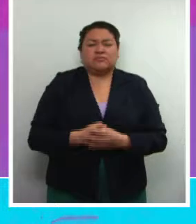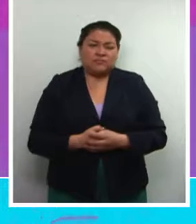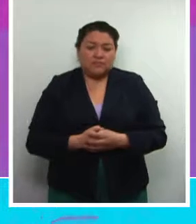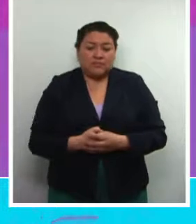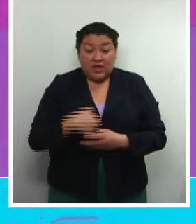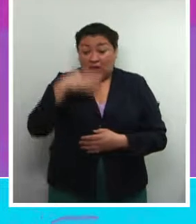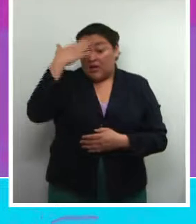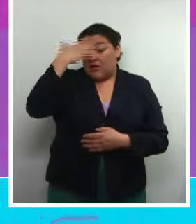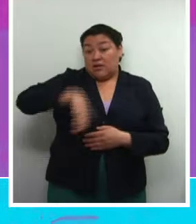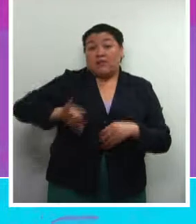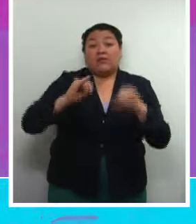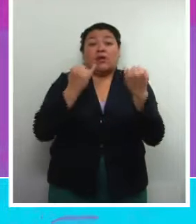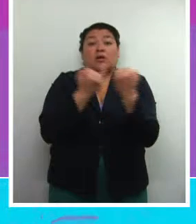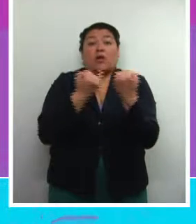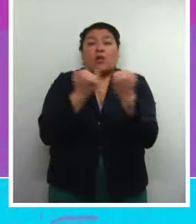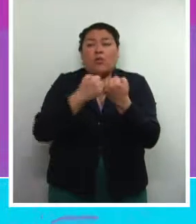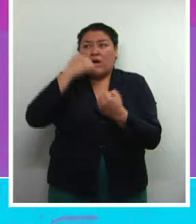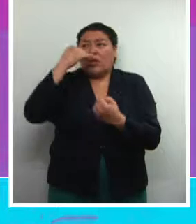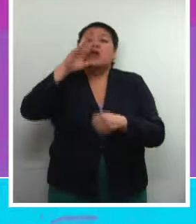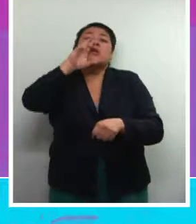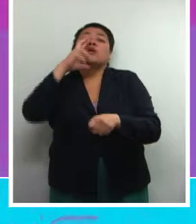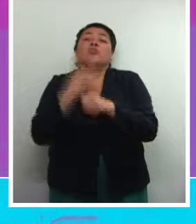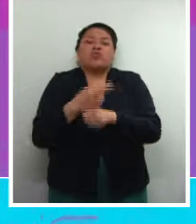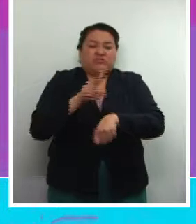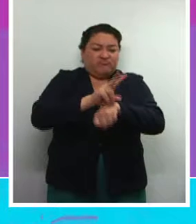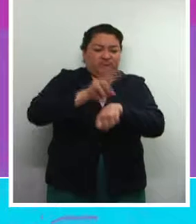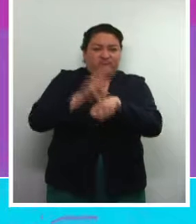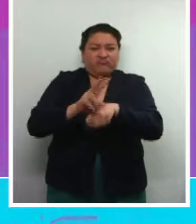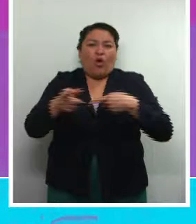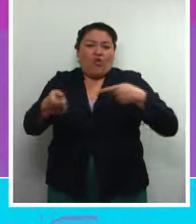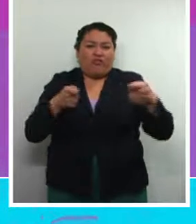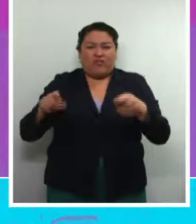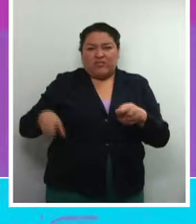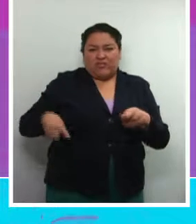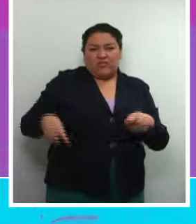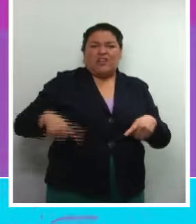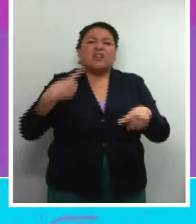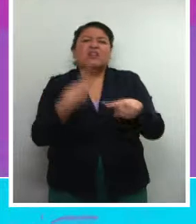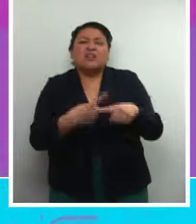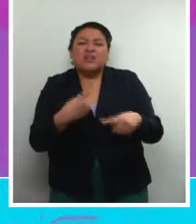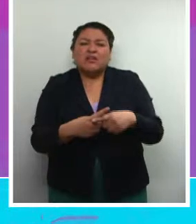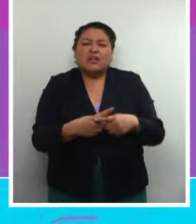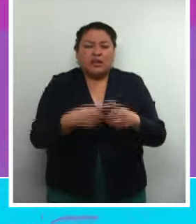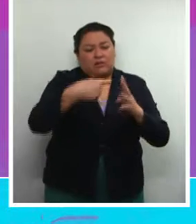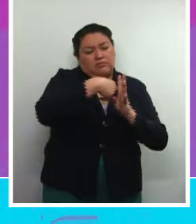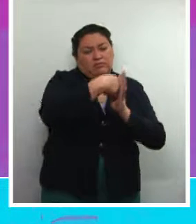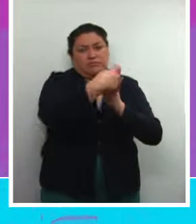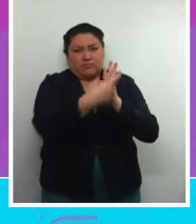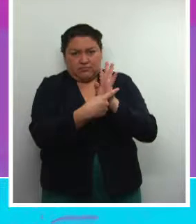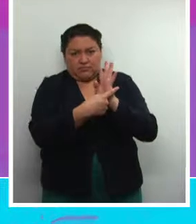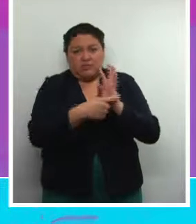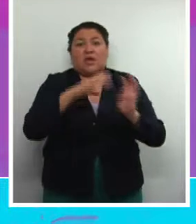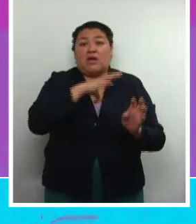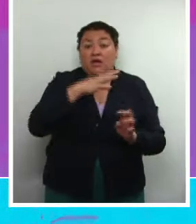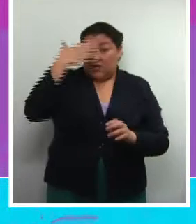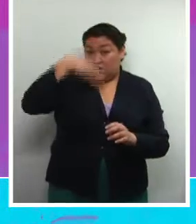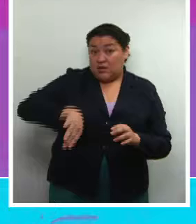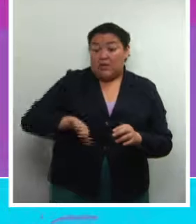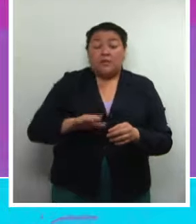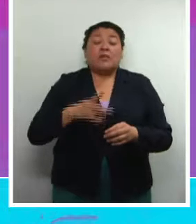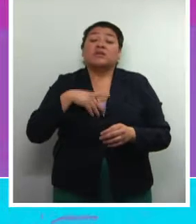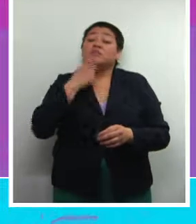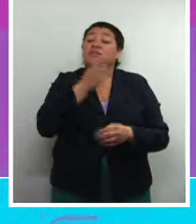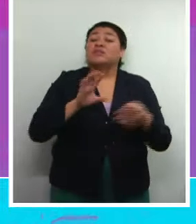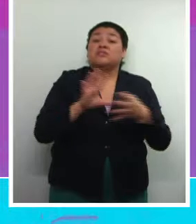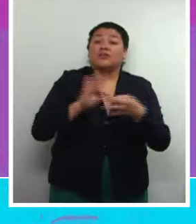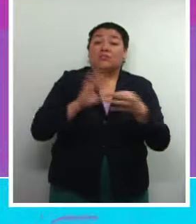distribución del poder. Este título atiende específicamente la necesidad de renovar el funcionamiento